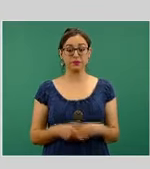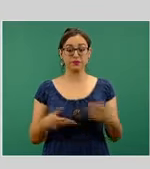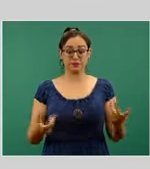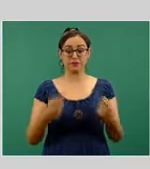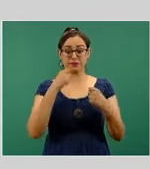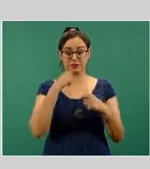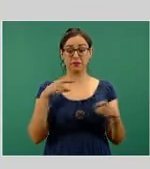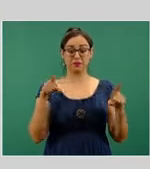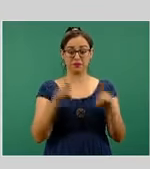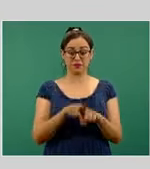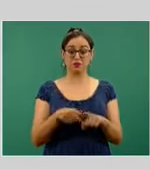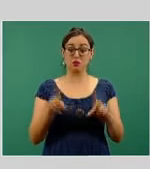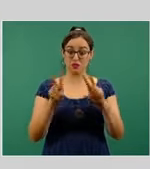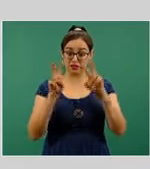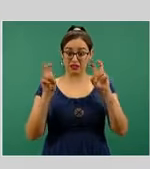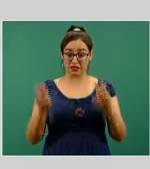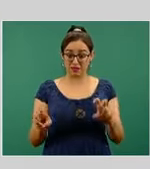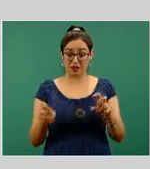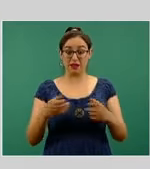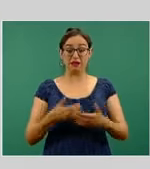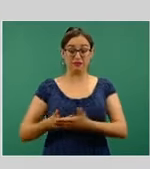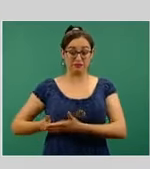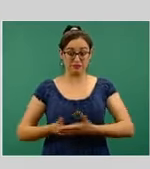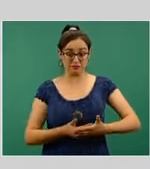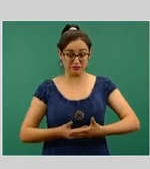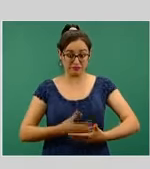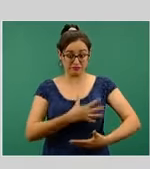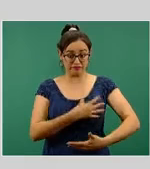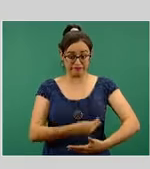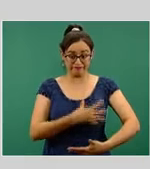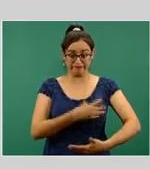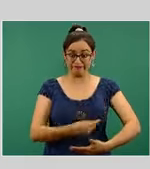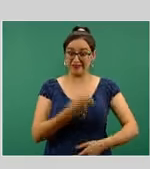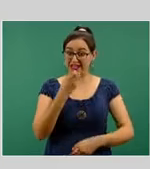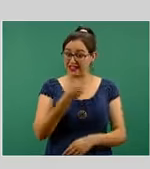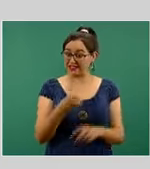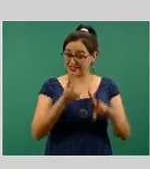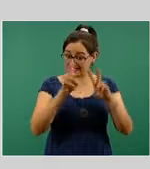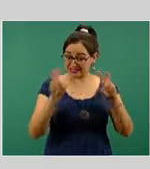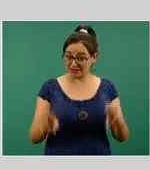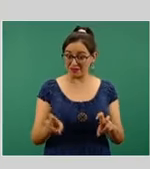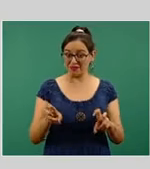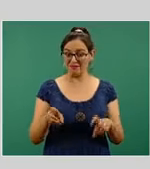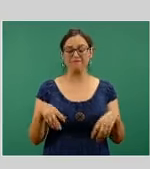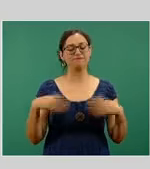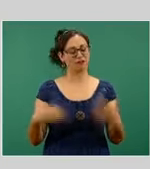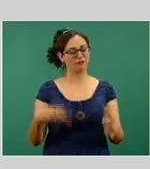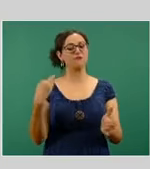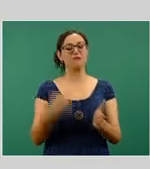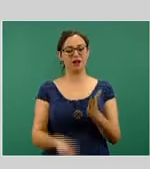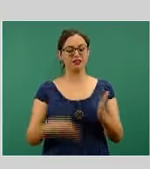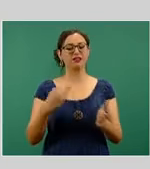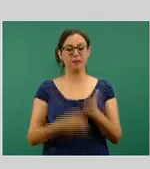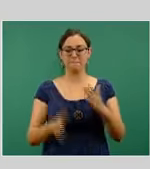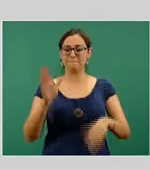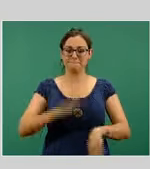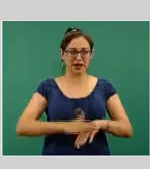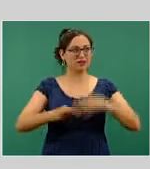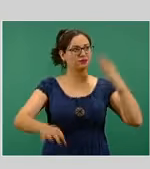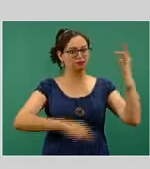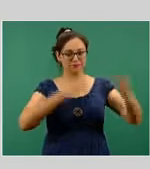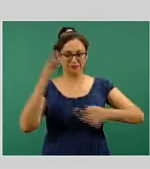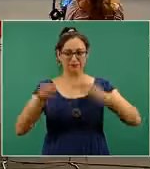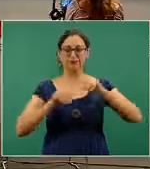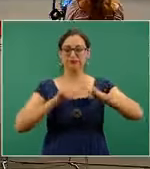que tenemos es la lactancia materna. La prevención de obesidad tiene mucho que ver con la promoción de la lactancia materna y con la